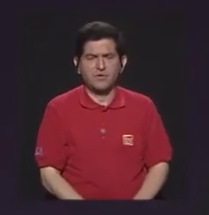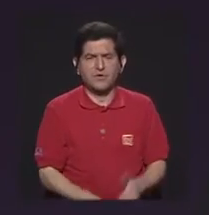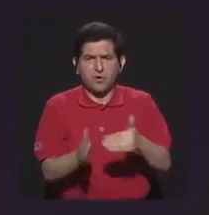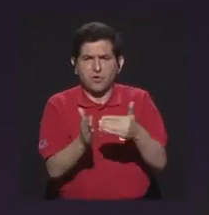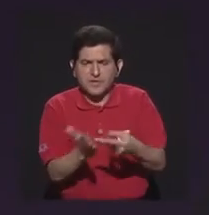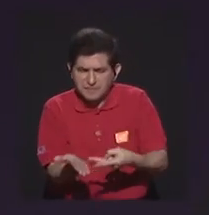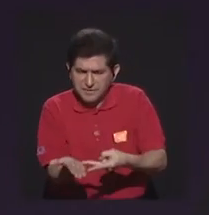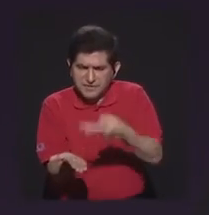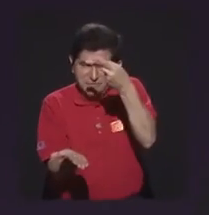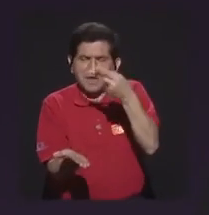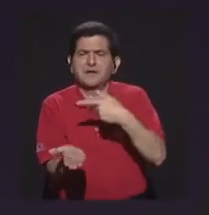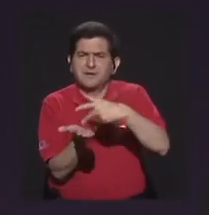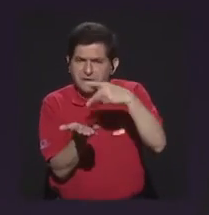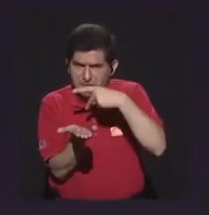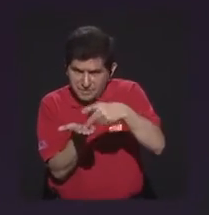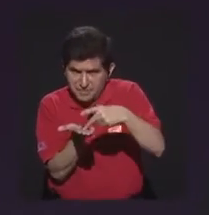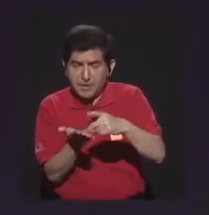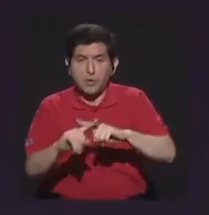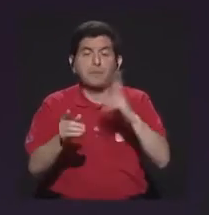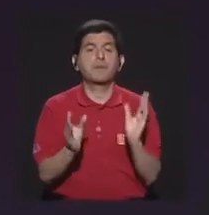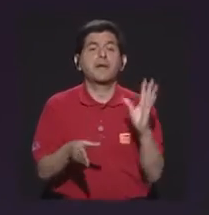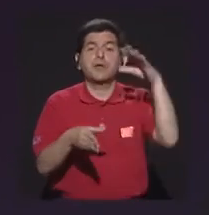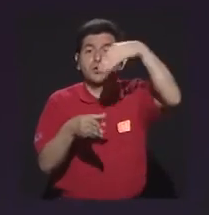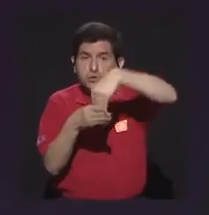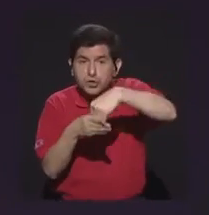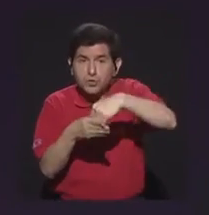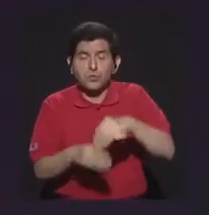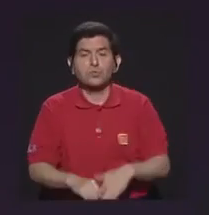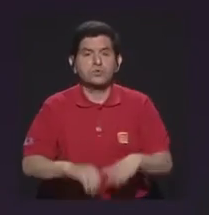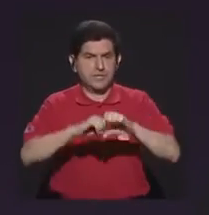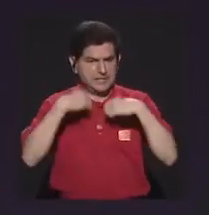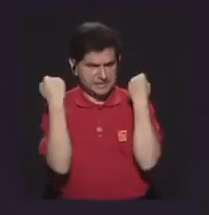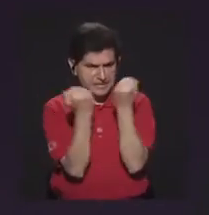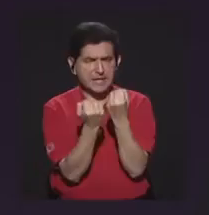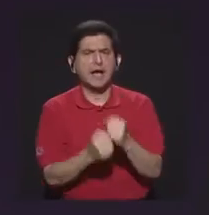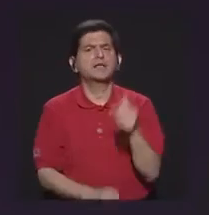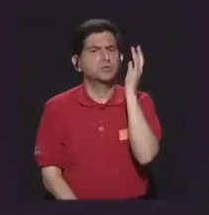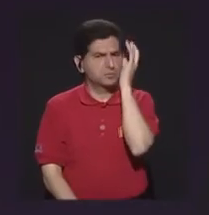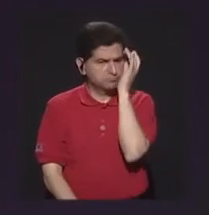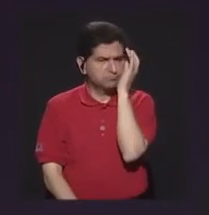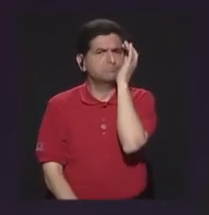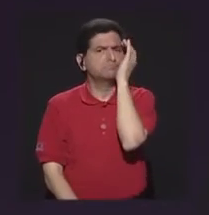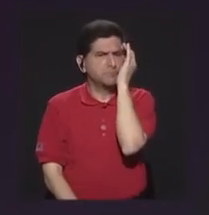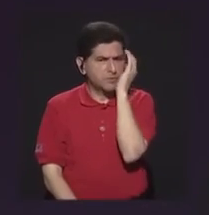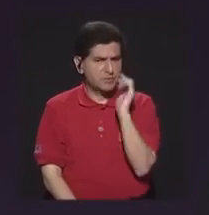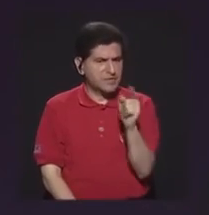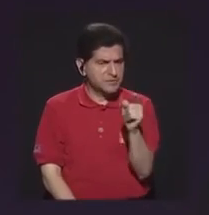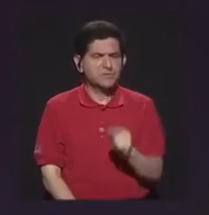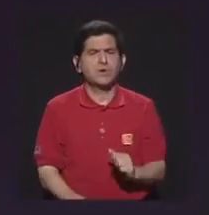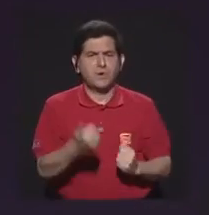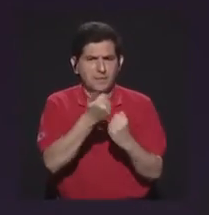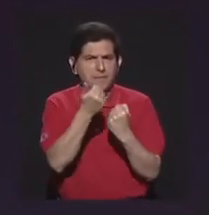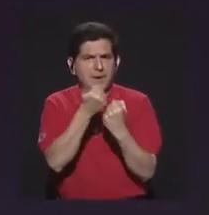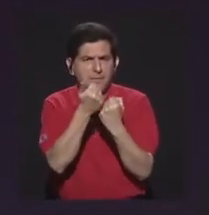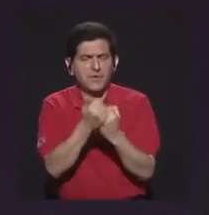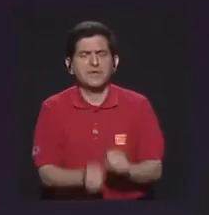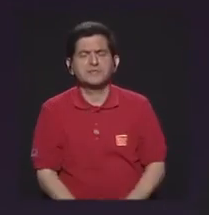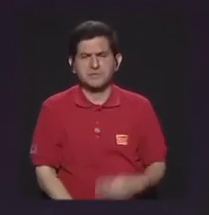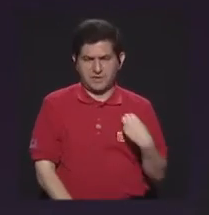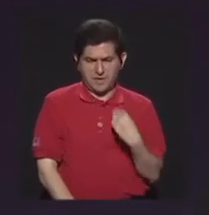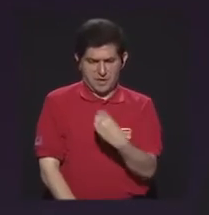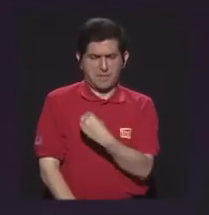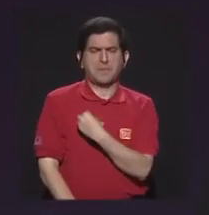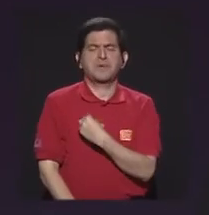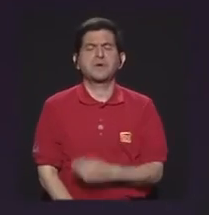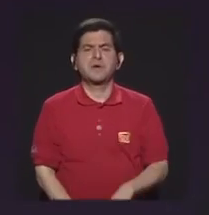reivindicaciones salariales, y se incluye el tema en la agenda sindical como una necesidad y una preocupación, y por apoyar también a nuestra afiliación